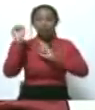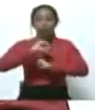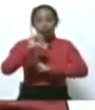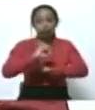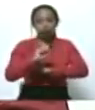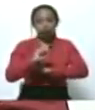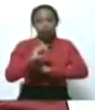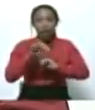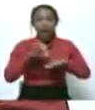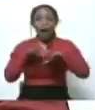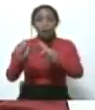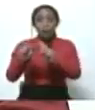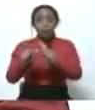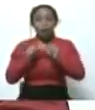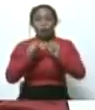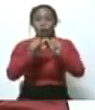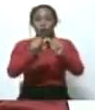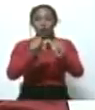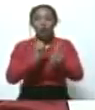El imperialismo sigue.